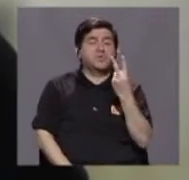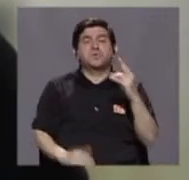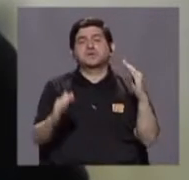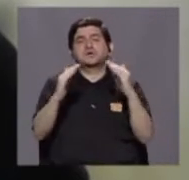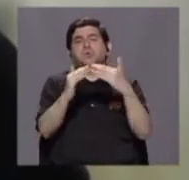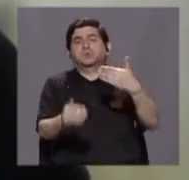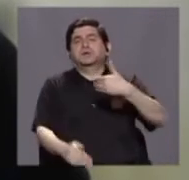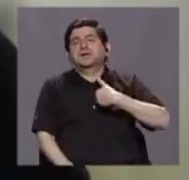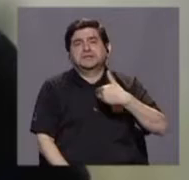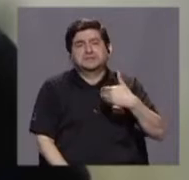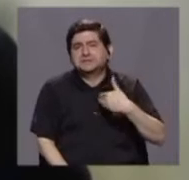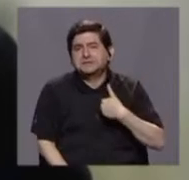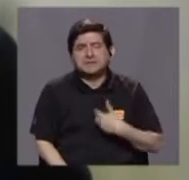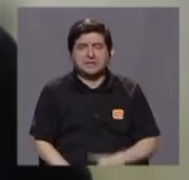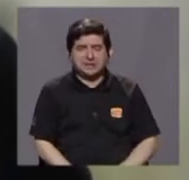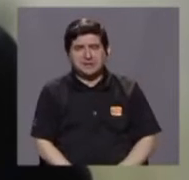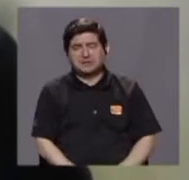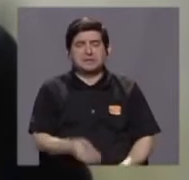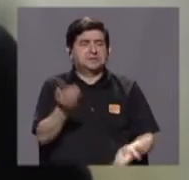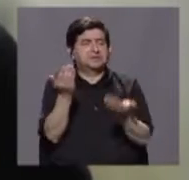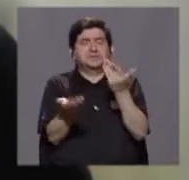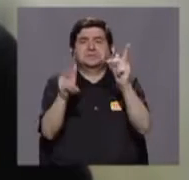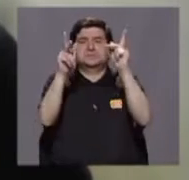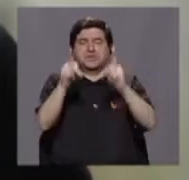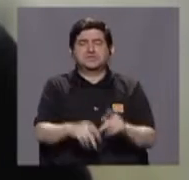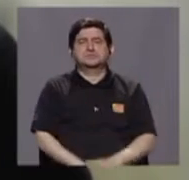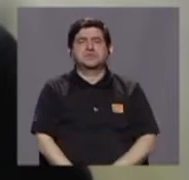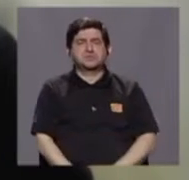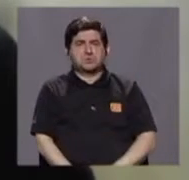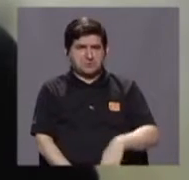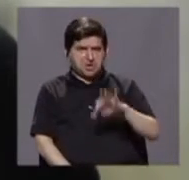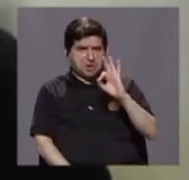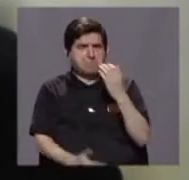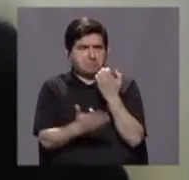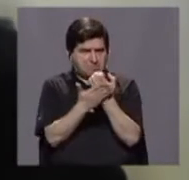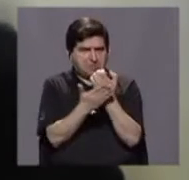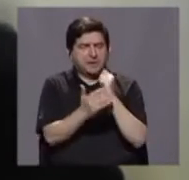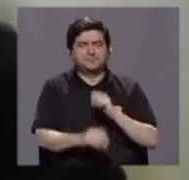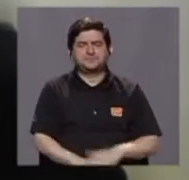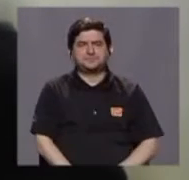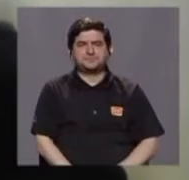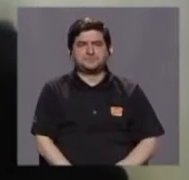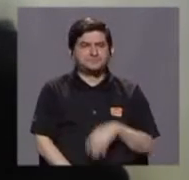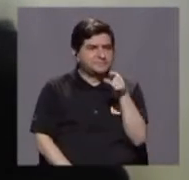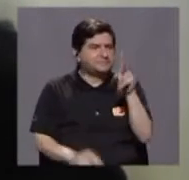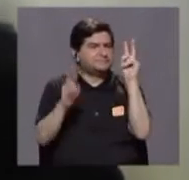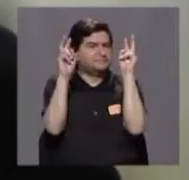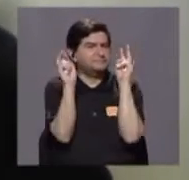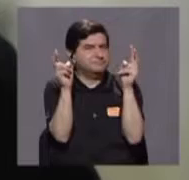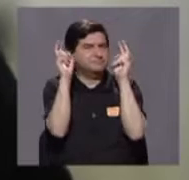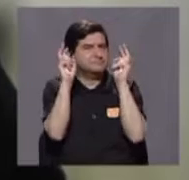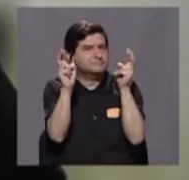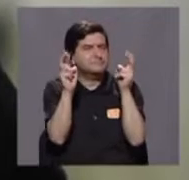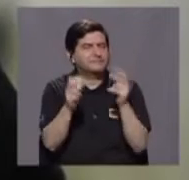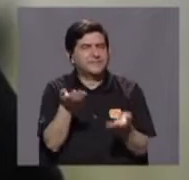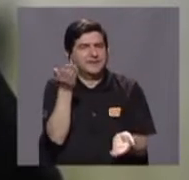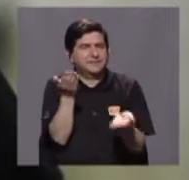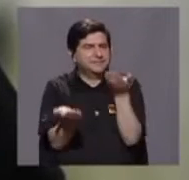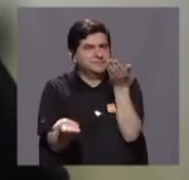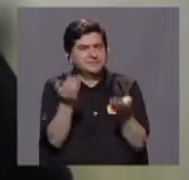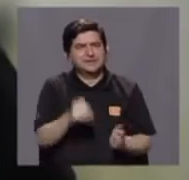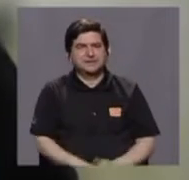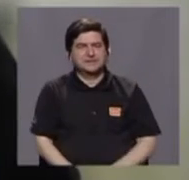residencia, la gente bienestante, etc. Por lo tanto, aquí este es el tema más que